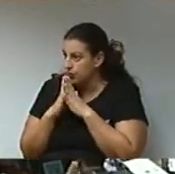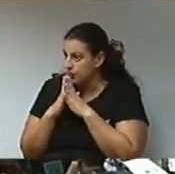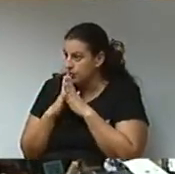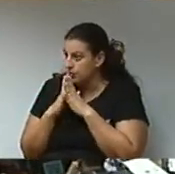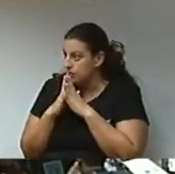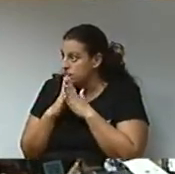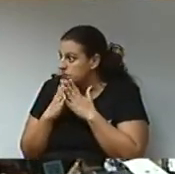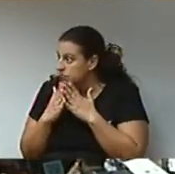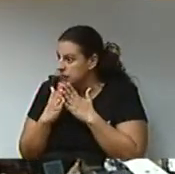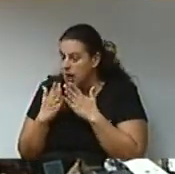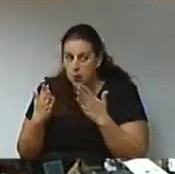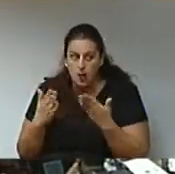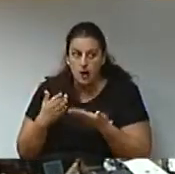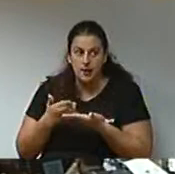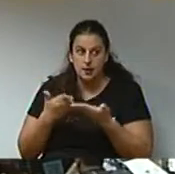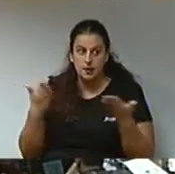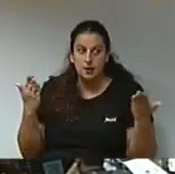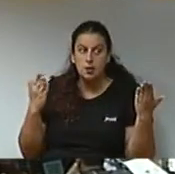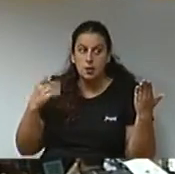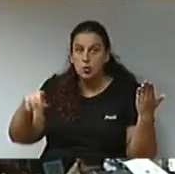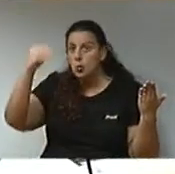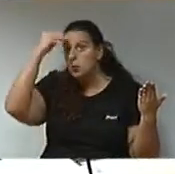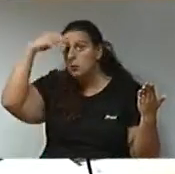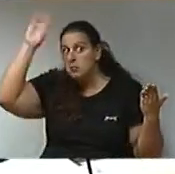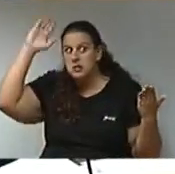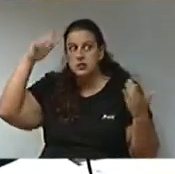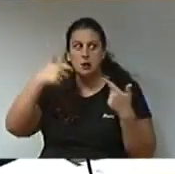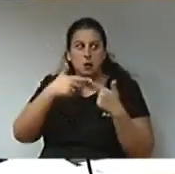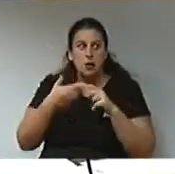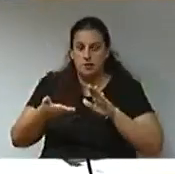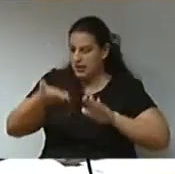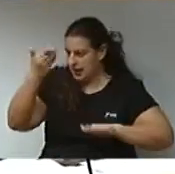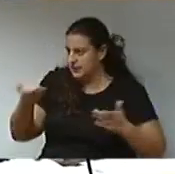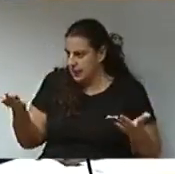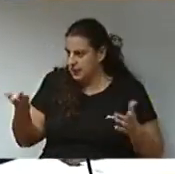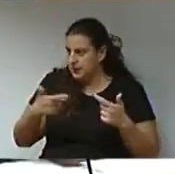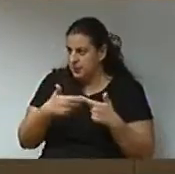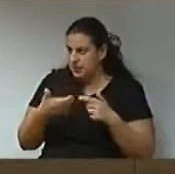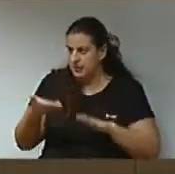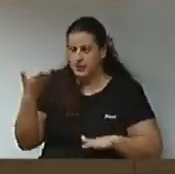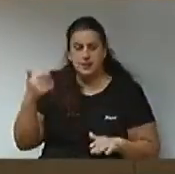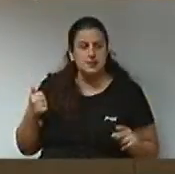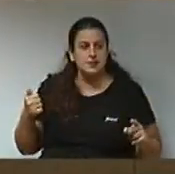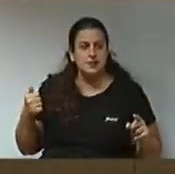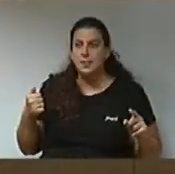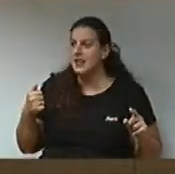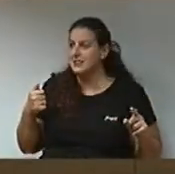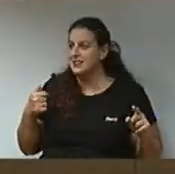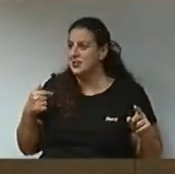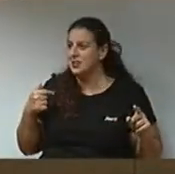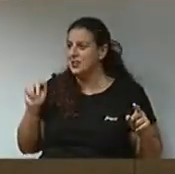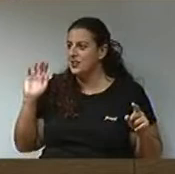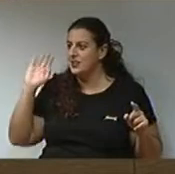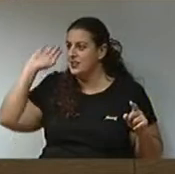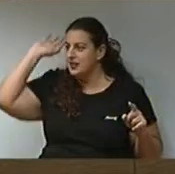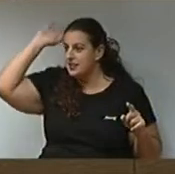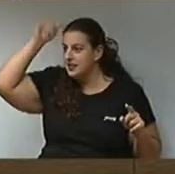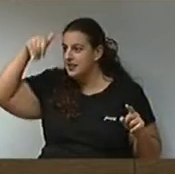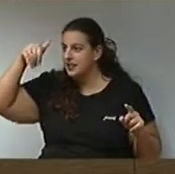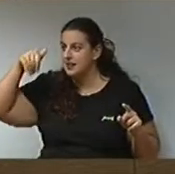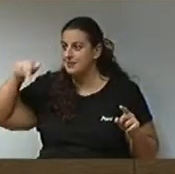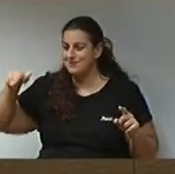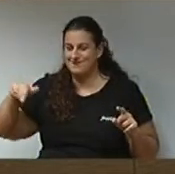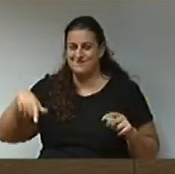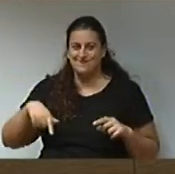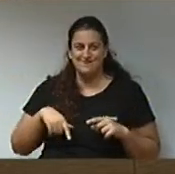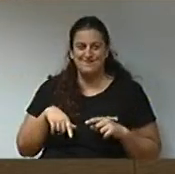¿Qué credibilidad tiene usted para decir que bajará los impuestos si los ha subido dos veces cuando era consellera, cuando estaba en el gobierno, cuando decía los ha subido dos